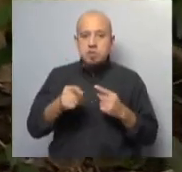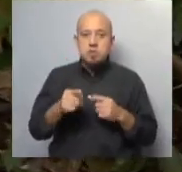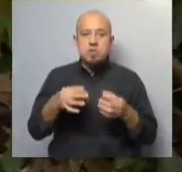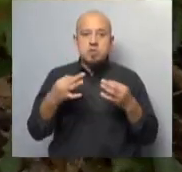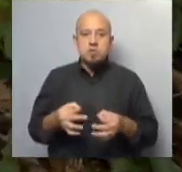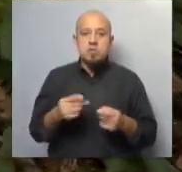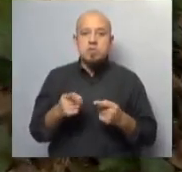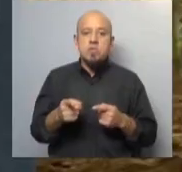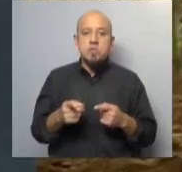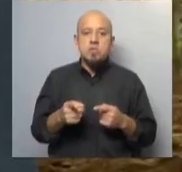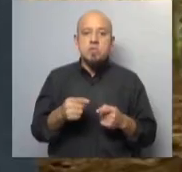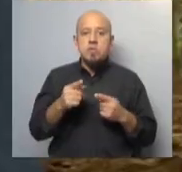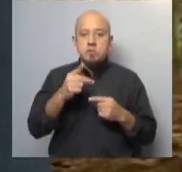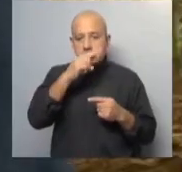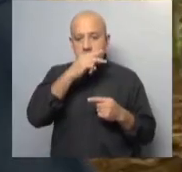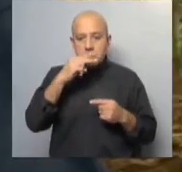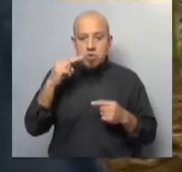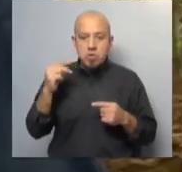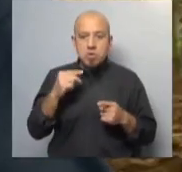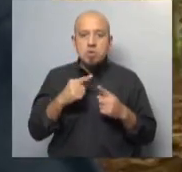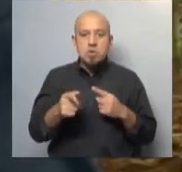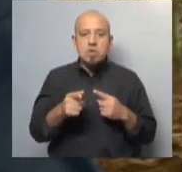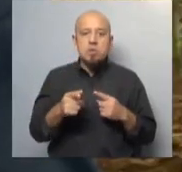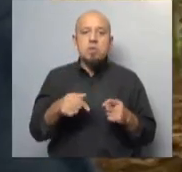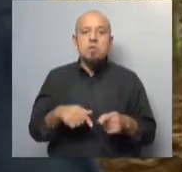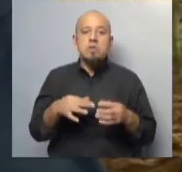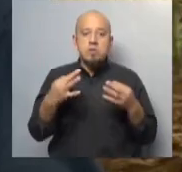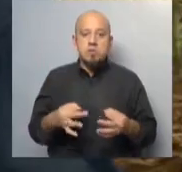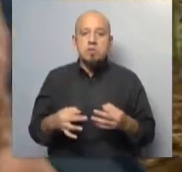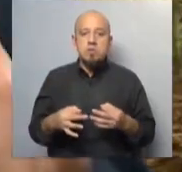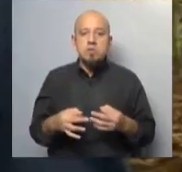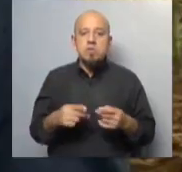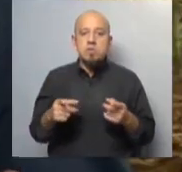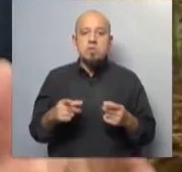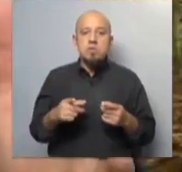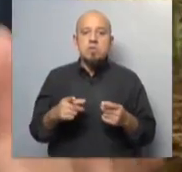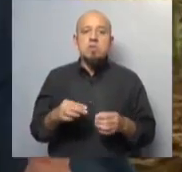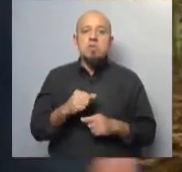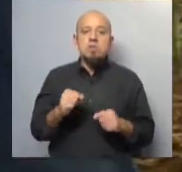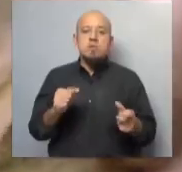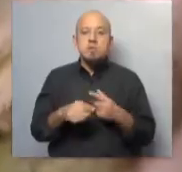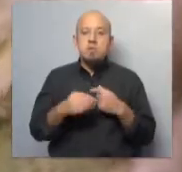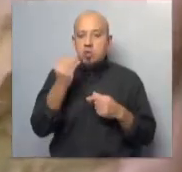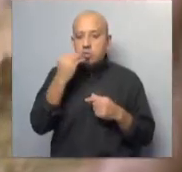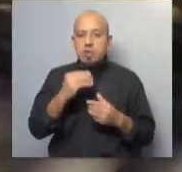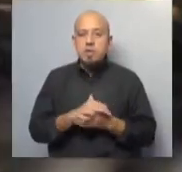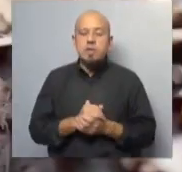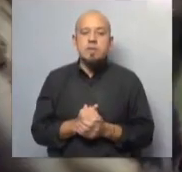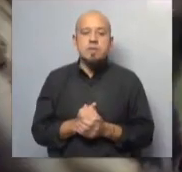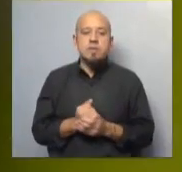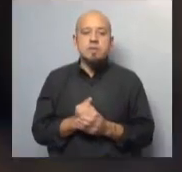segura. Más segura, claro. Y si huele bien, ya estamos en una franja totalmente segura de que ese hongo es un champiñón silvestre comestible.